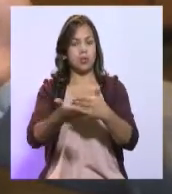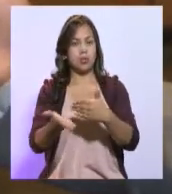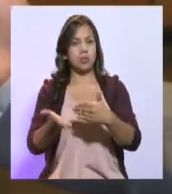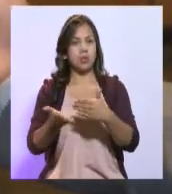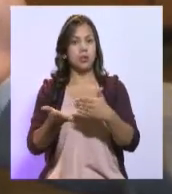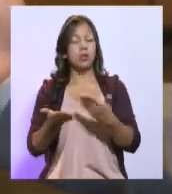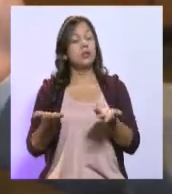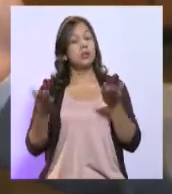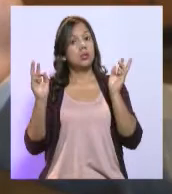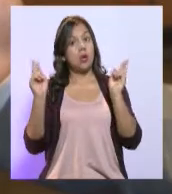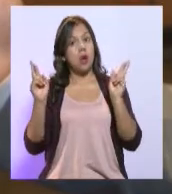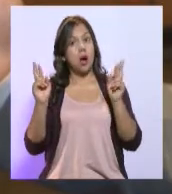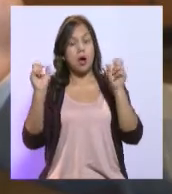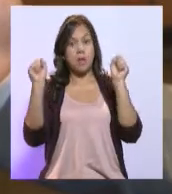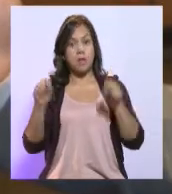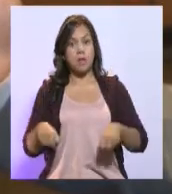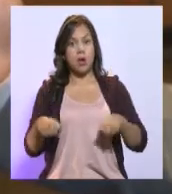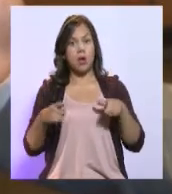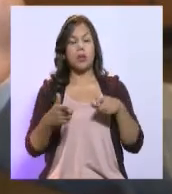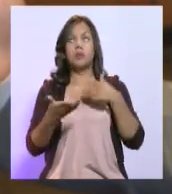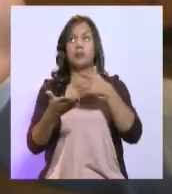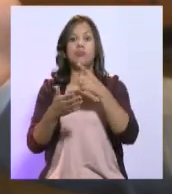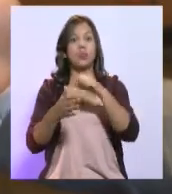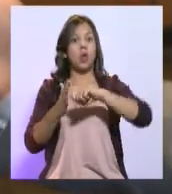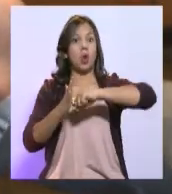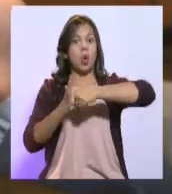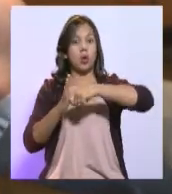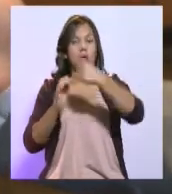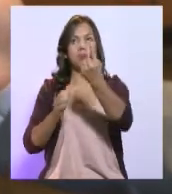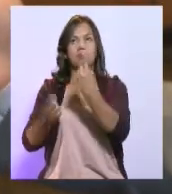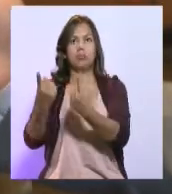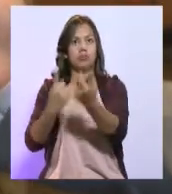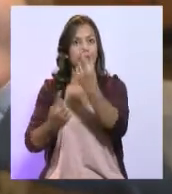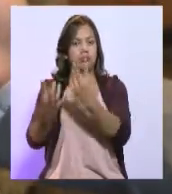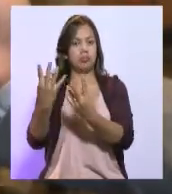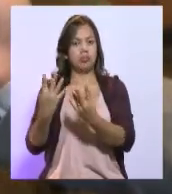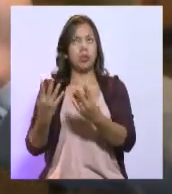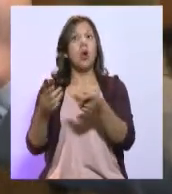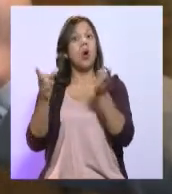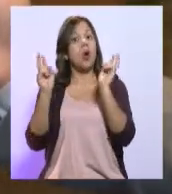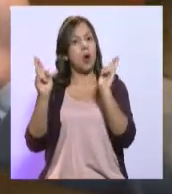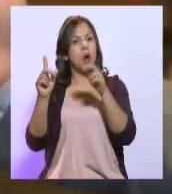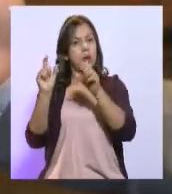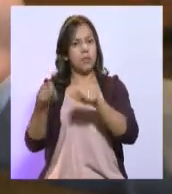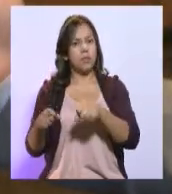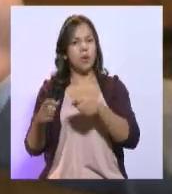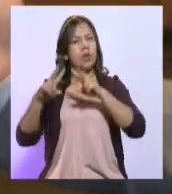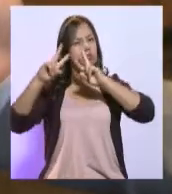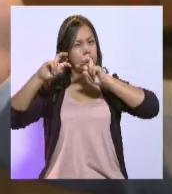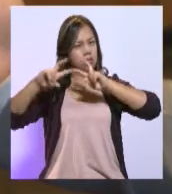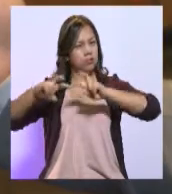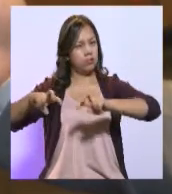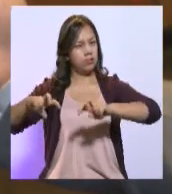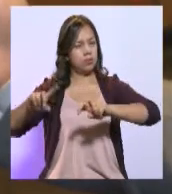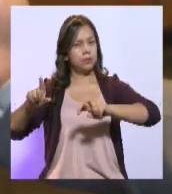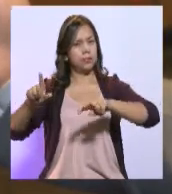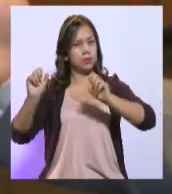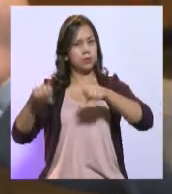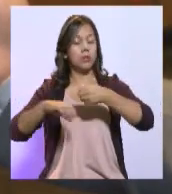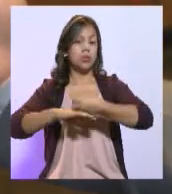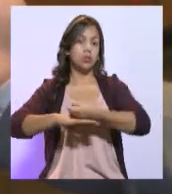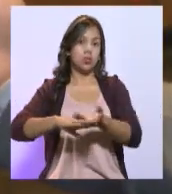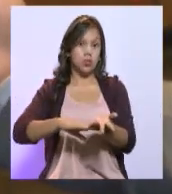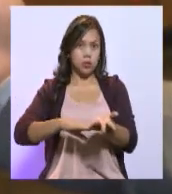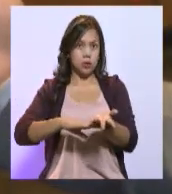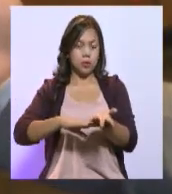iniciado sea la comparecencia de la Contraloría y la Procuraduría que han estado inmiscuidos en determinar también pues recomendaciones